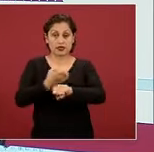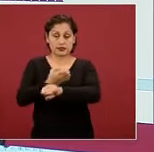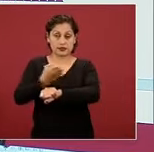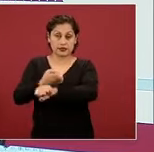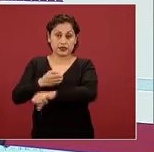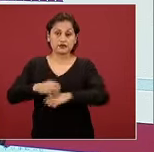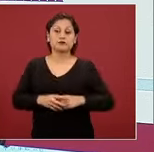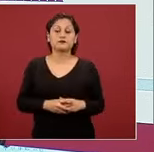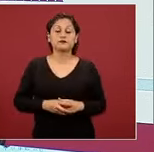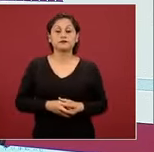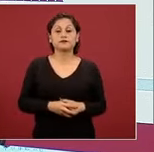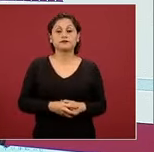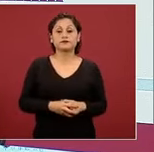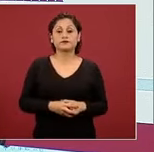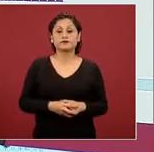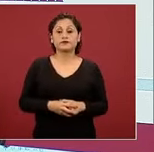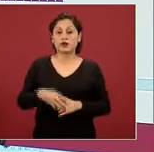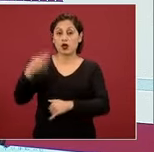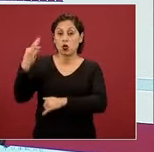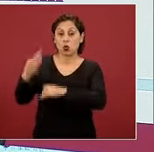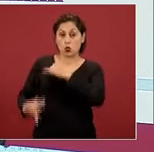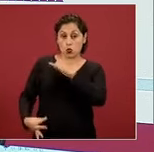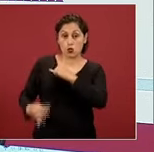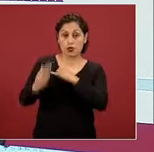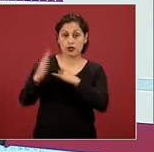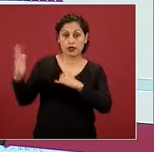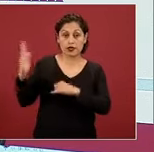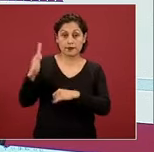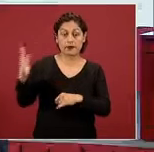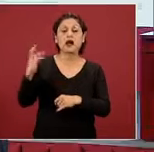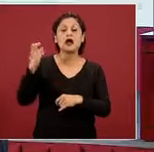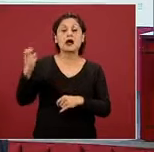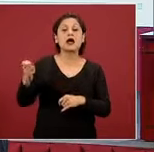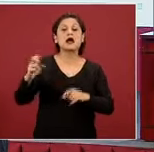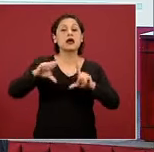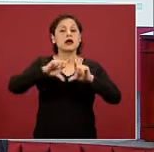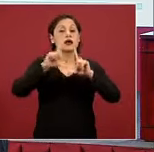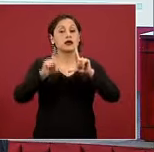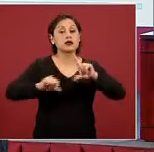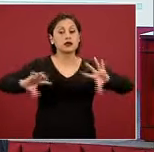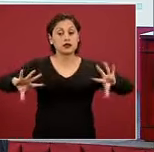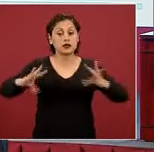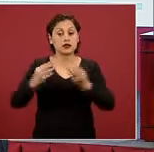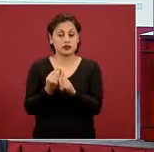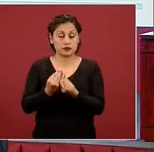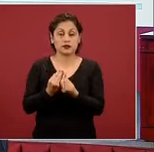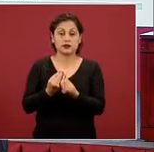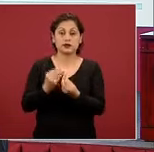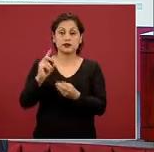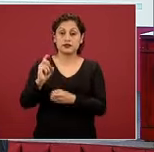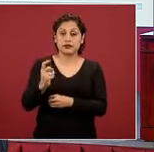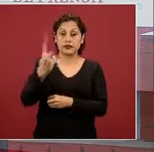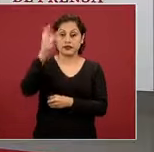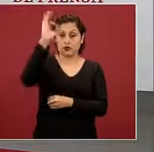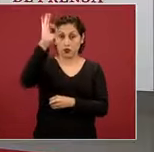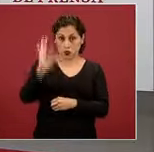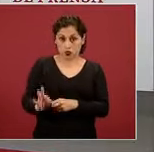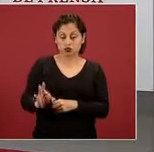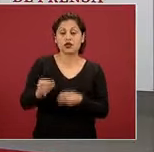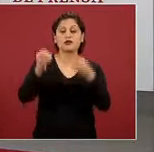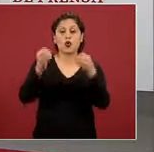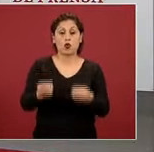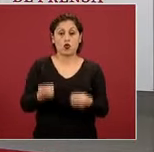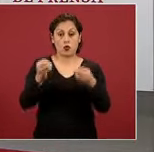de los estados. La última, la del lado derecho, es el país completo, 31% de las camas están